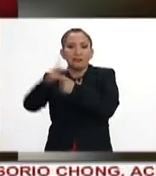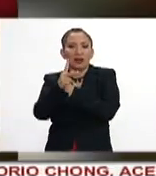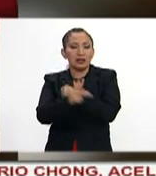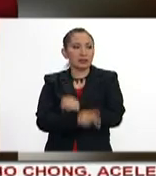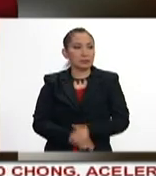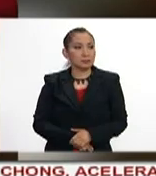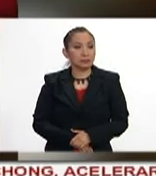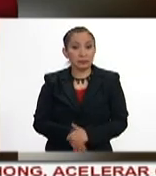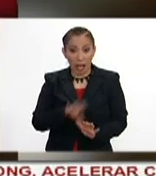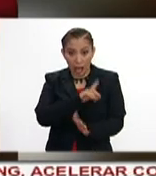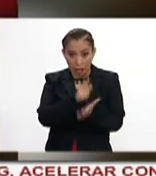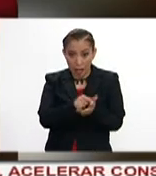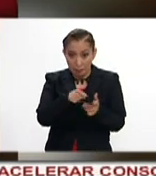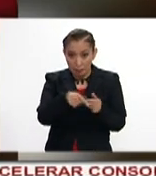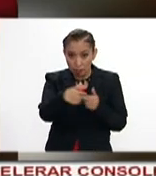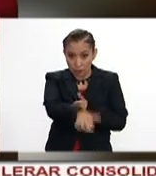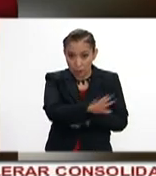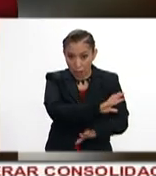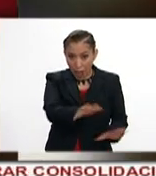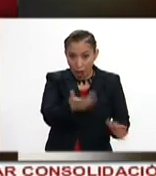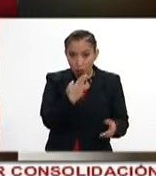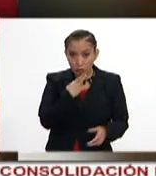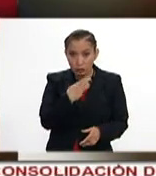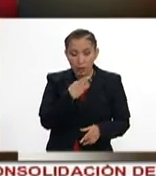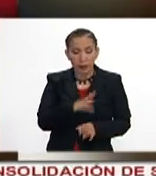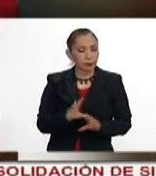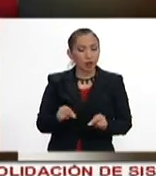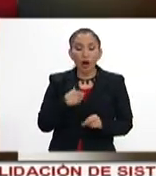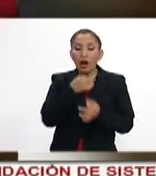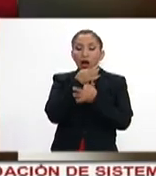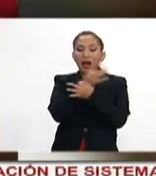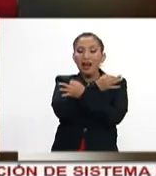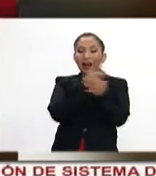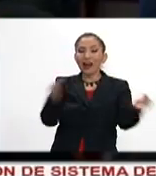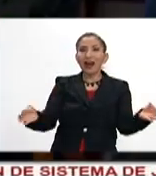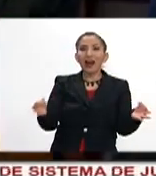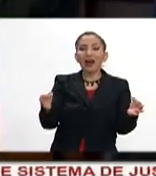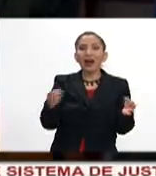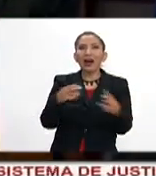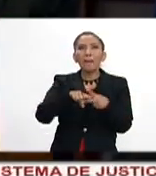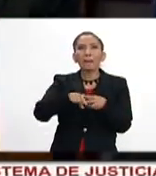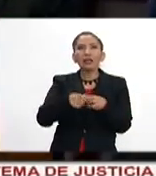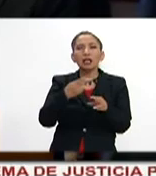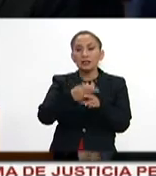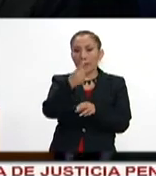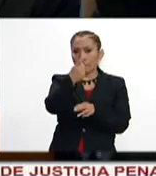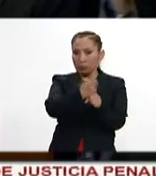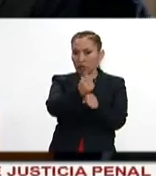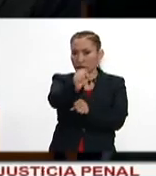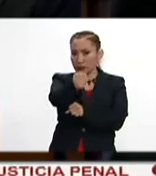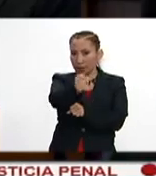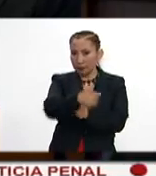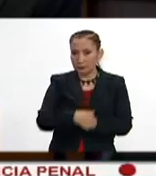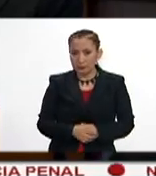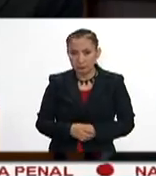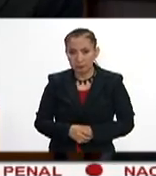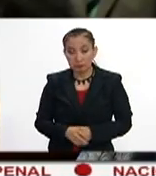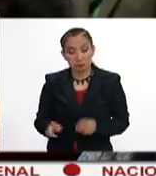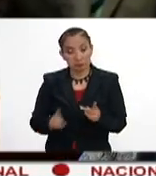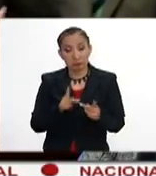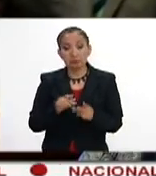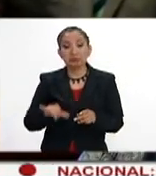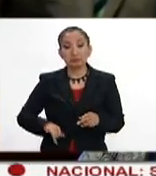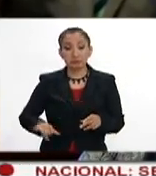entró en vigor? No. ¿Perdón? ¿Ya entró en vigor? ¿Ya se está aplicando tal cual? No. Fue promulgada, entra en vigor hasta el 1 de septiembre. Ok, perfecto. Bueno,